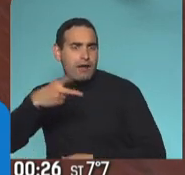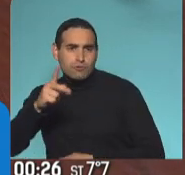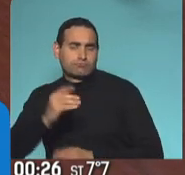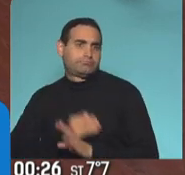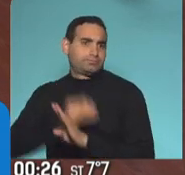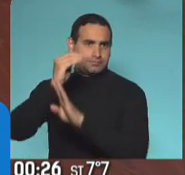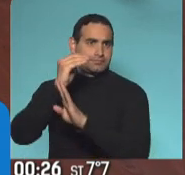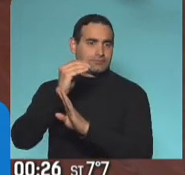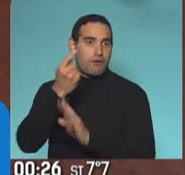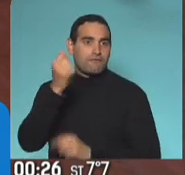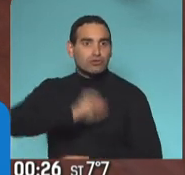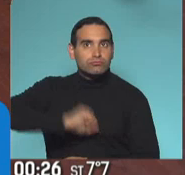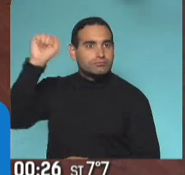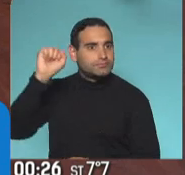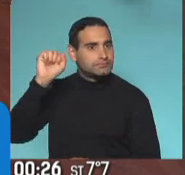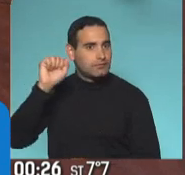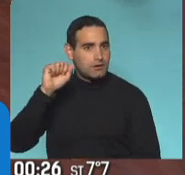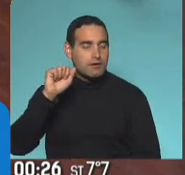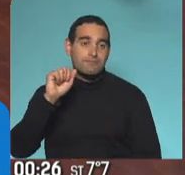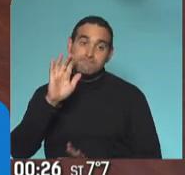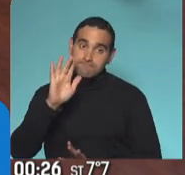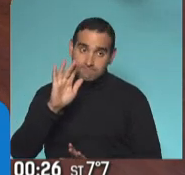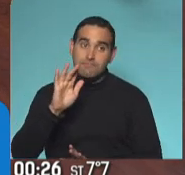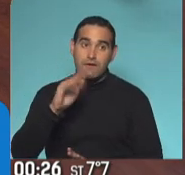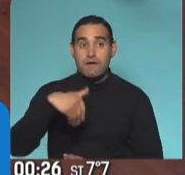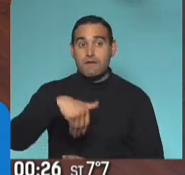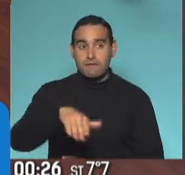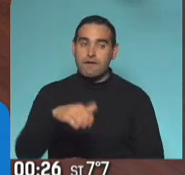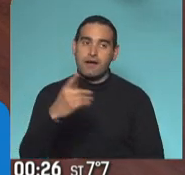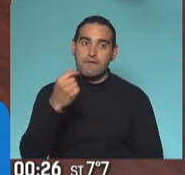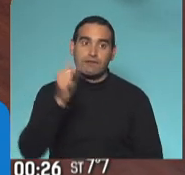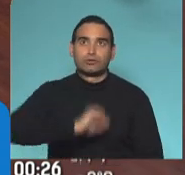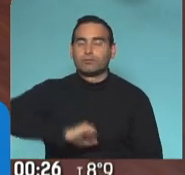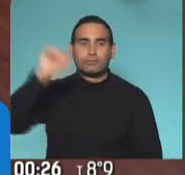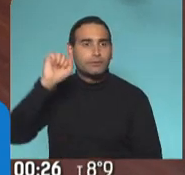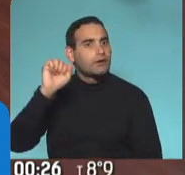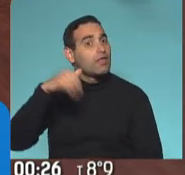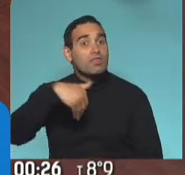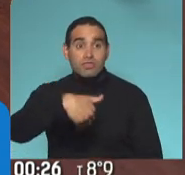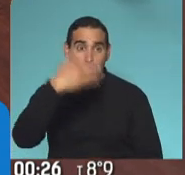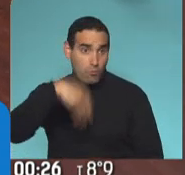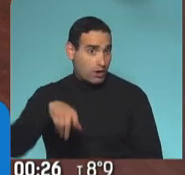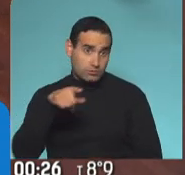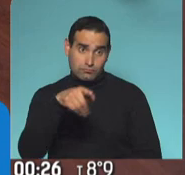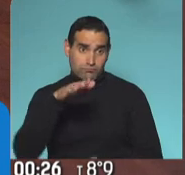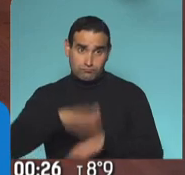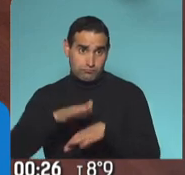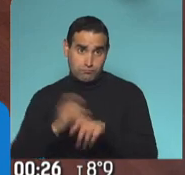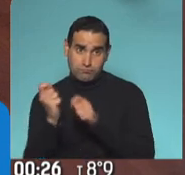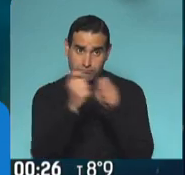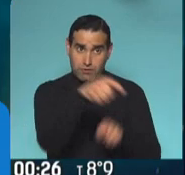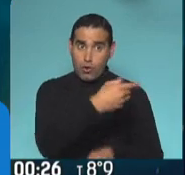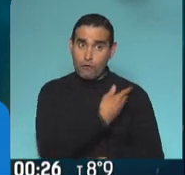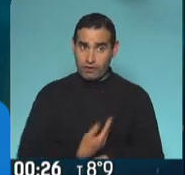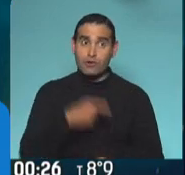no digo que vaya a ocurrir pero digo cuando aumenta las probabilidades de una hiperinflación eso después lo va a terminar recibiendo alberto